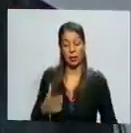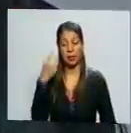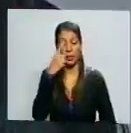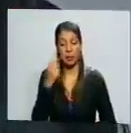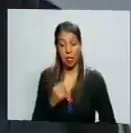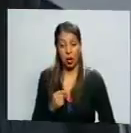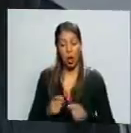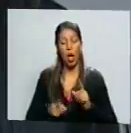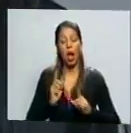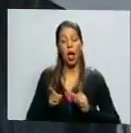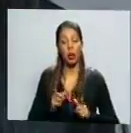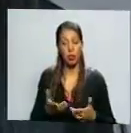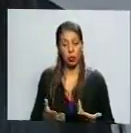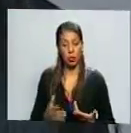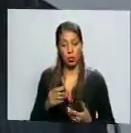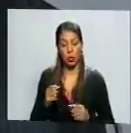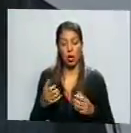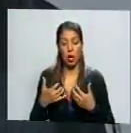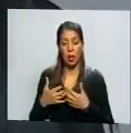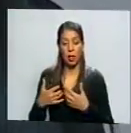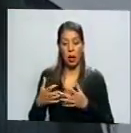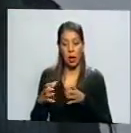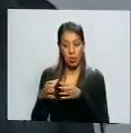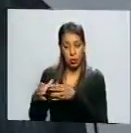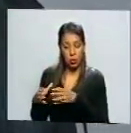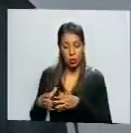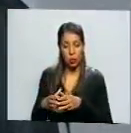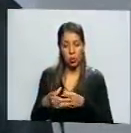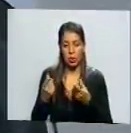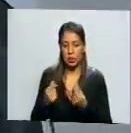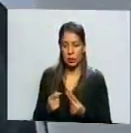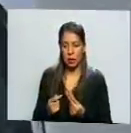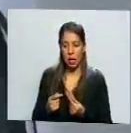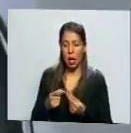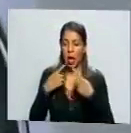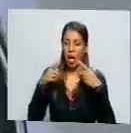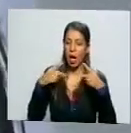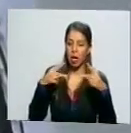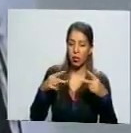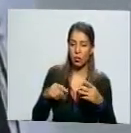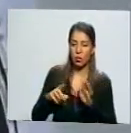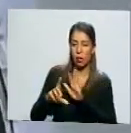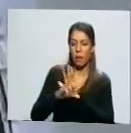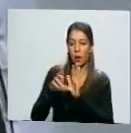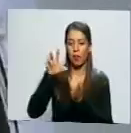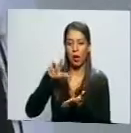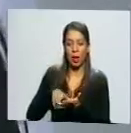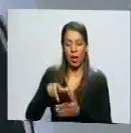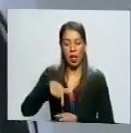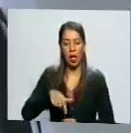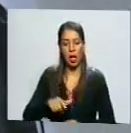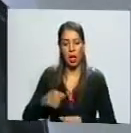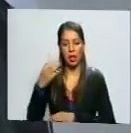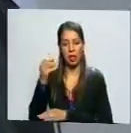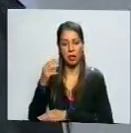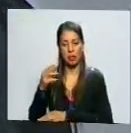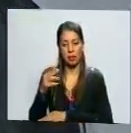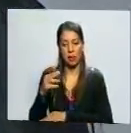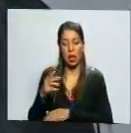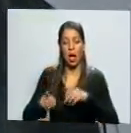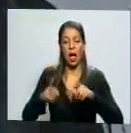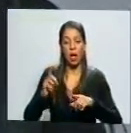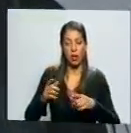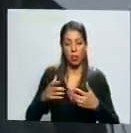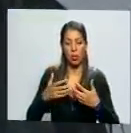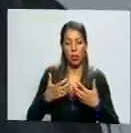esos sectores, ante el anuncio de la aprobación de esta ley en este recinto constituyente de la patria, estarán